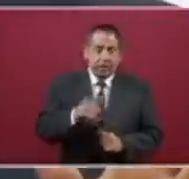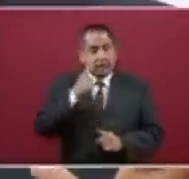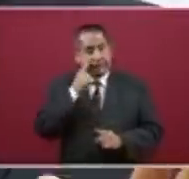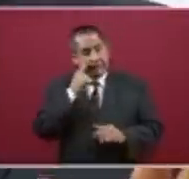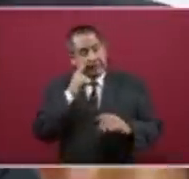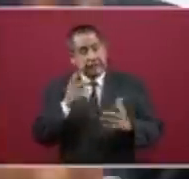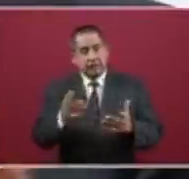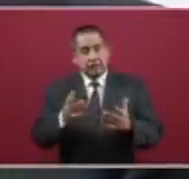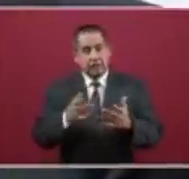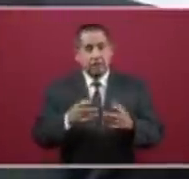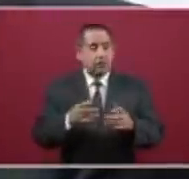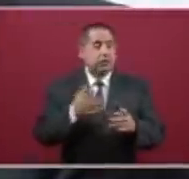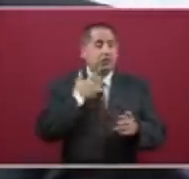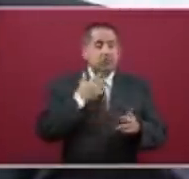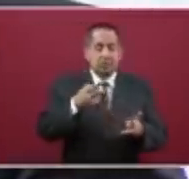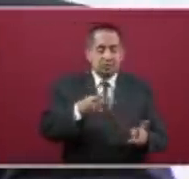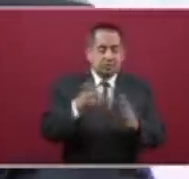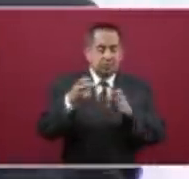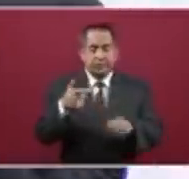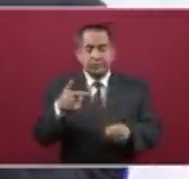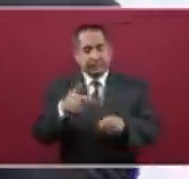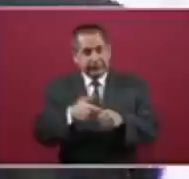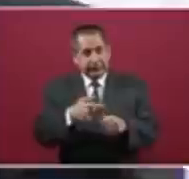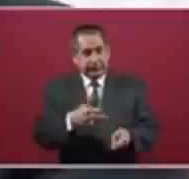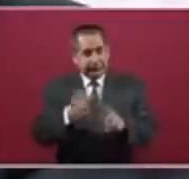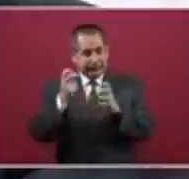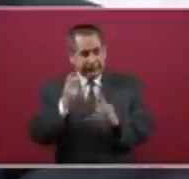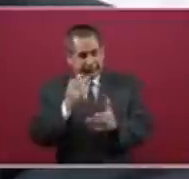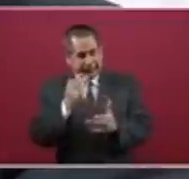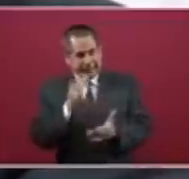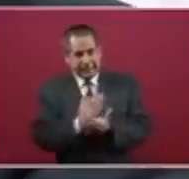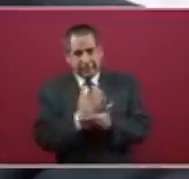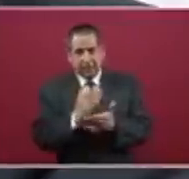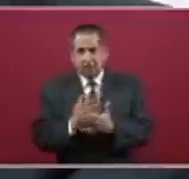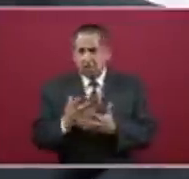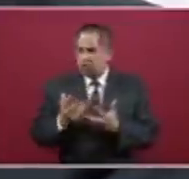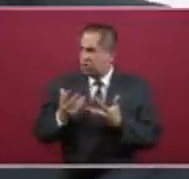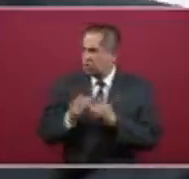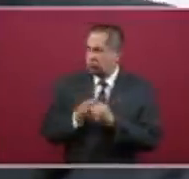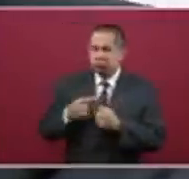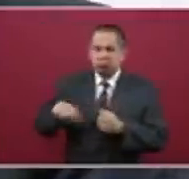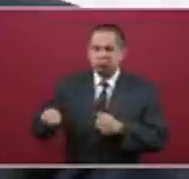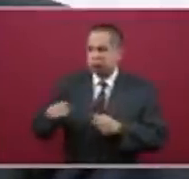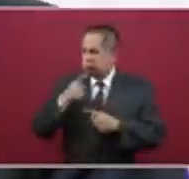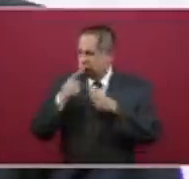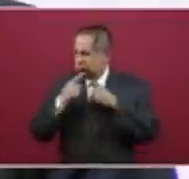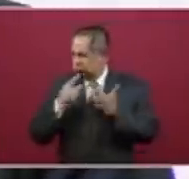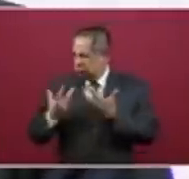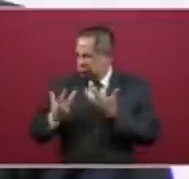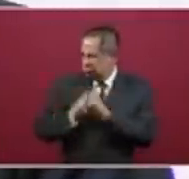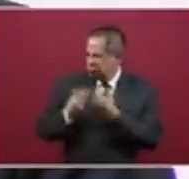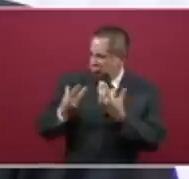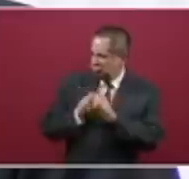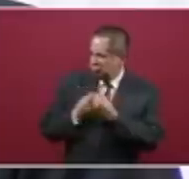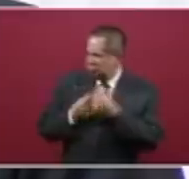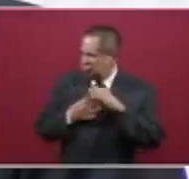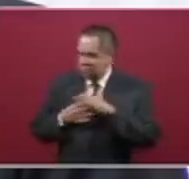del robo de combustible unimos todas las fuerzas